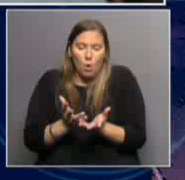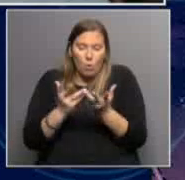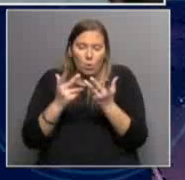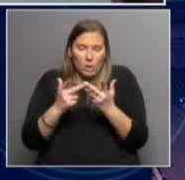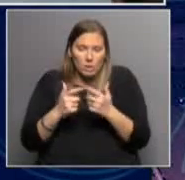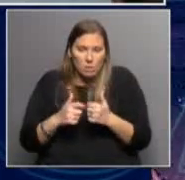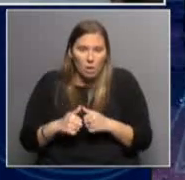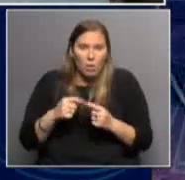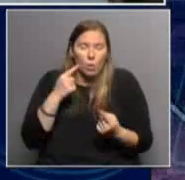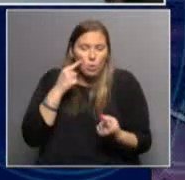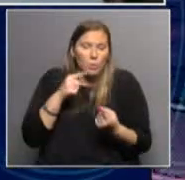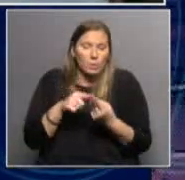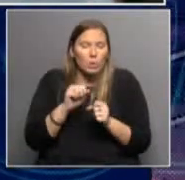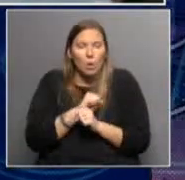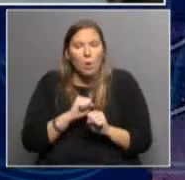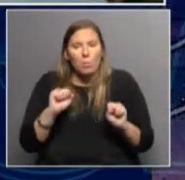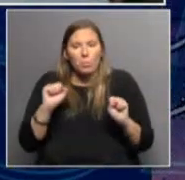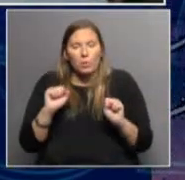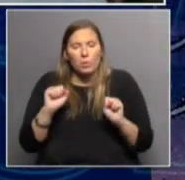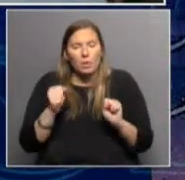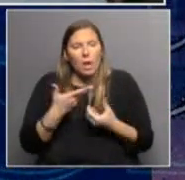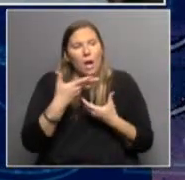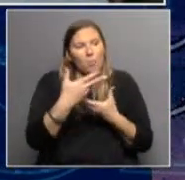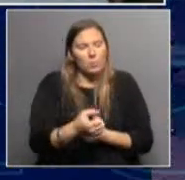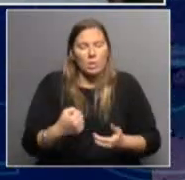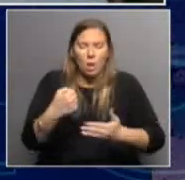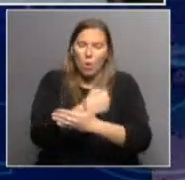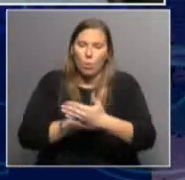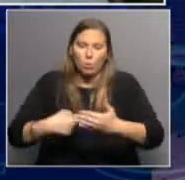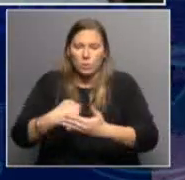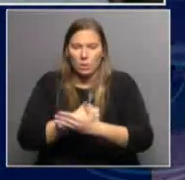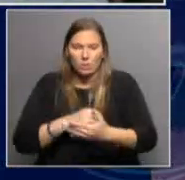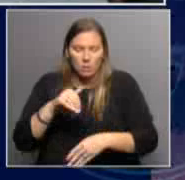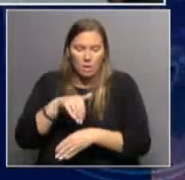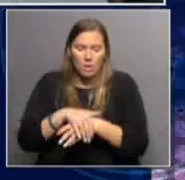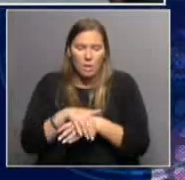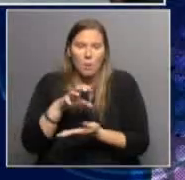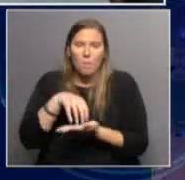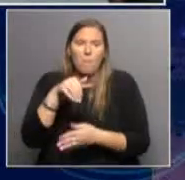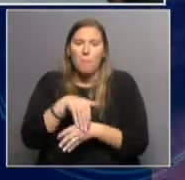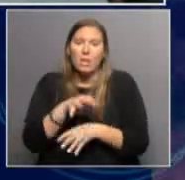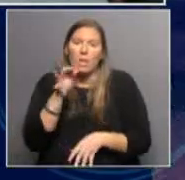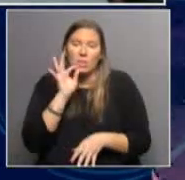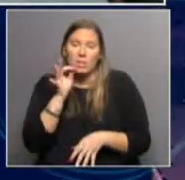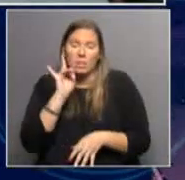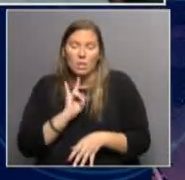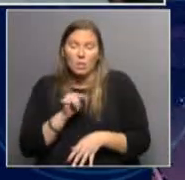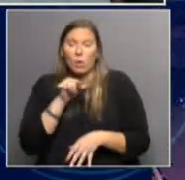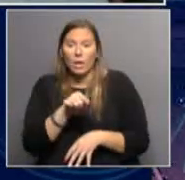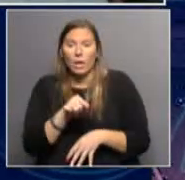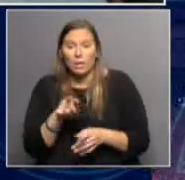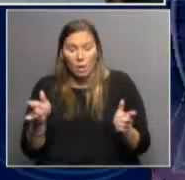organizado para poder llegar a ollas y merenderos. Y estas comisiones,